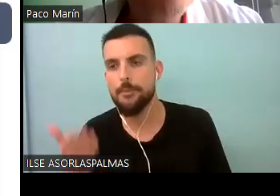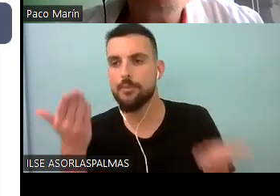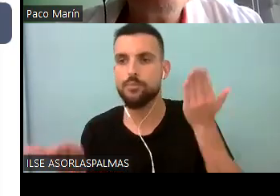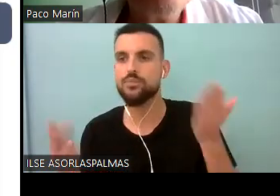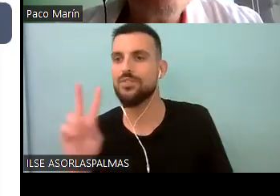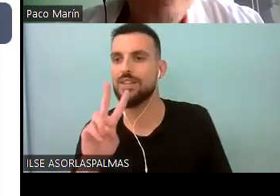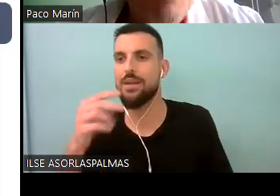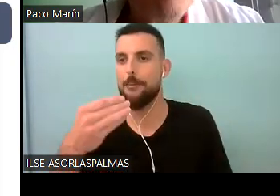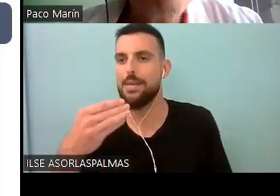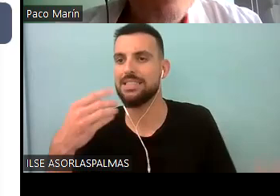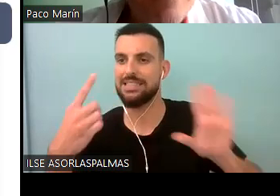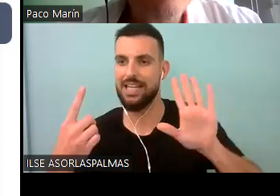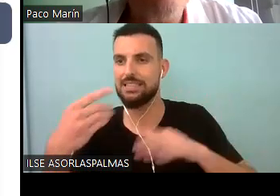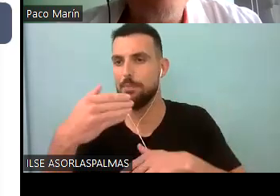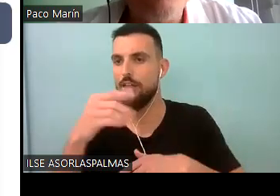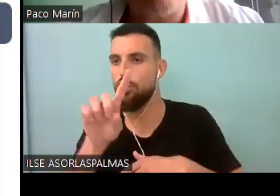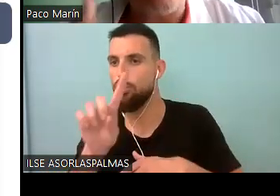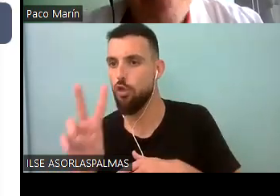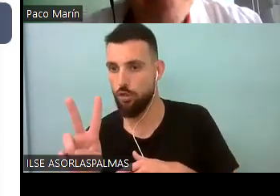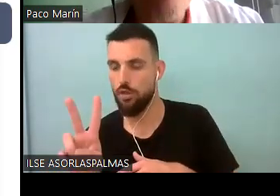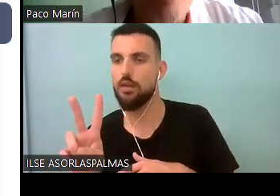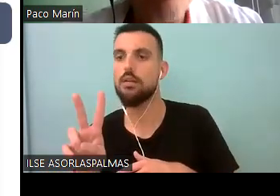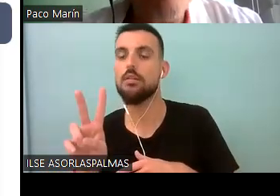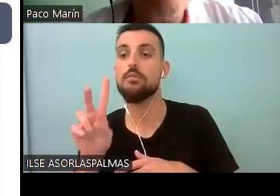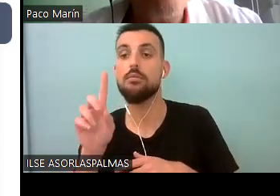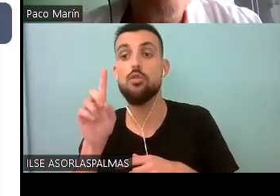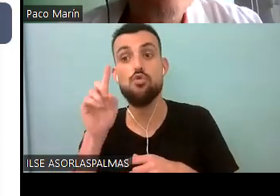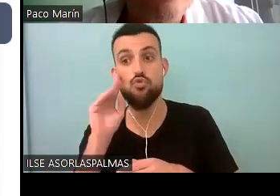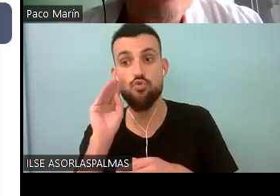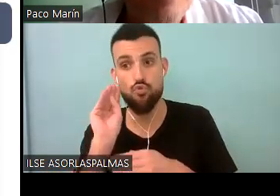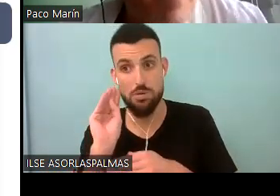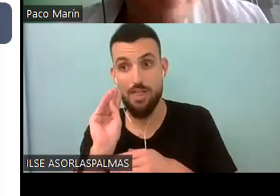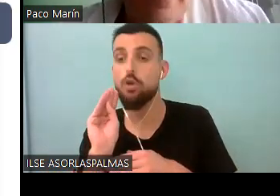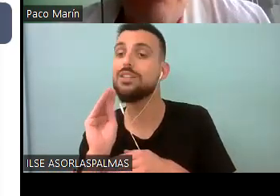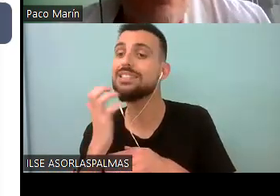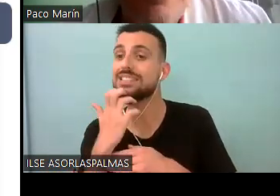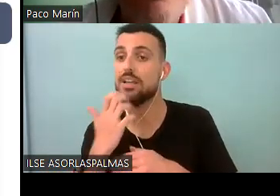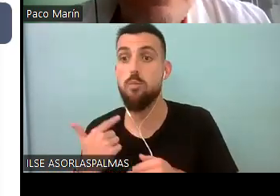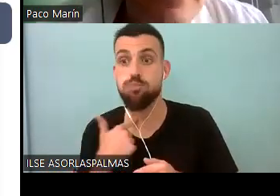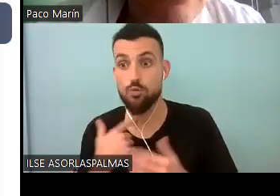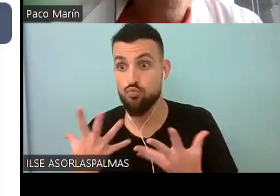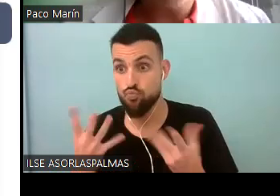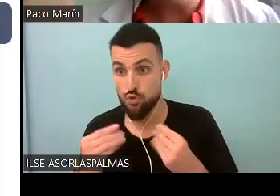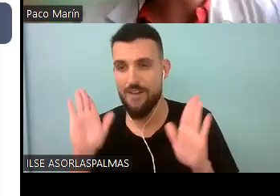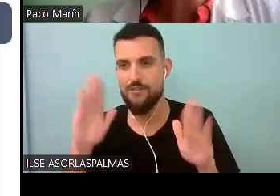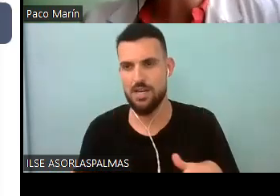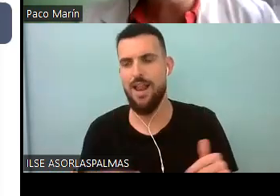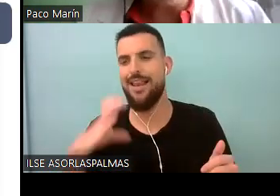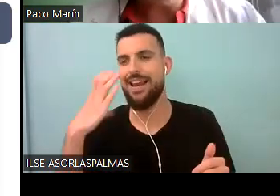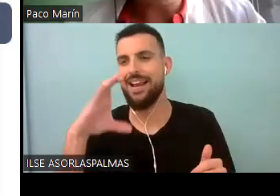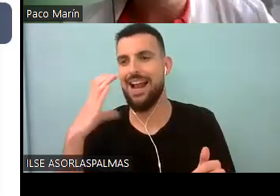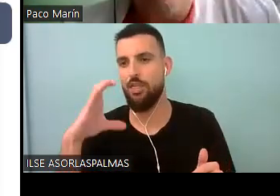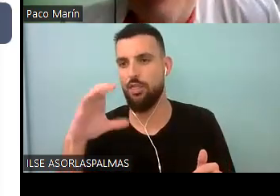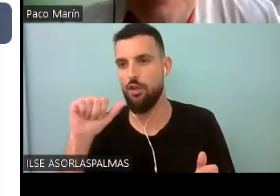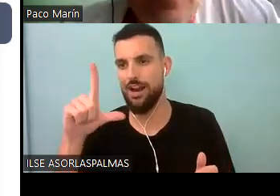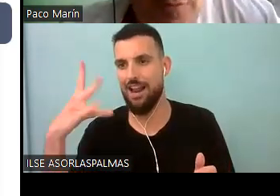B12 para evitar añadir más leña al fuego, añadir una mayor